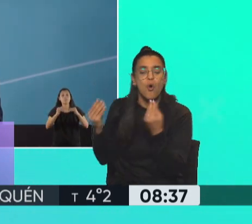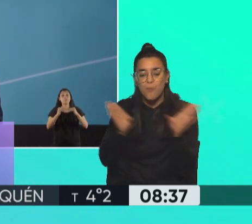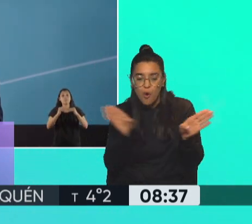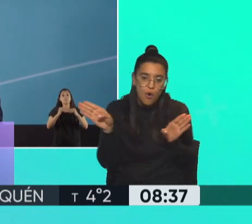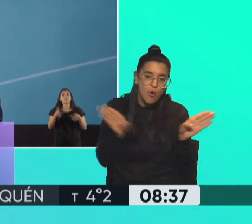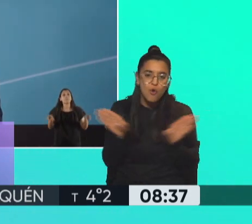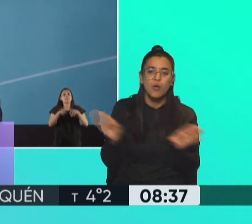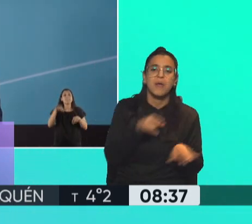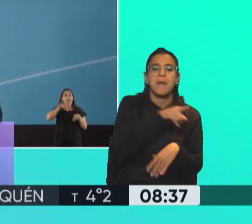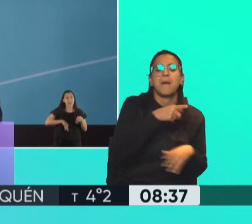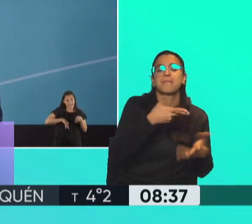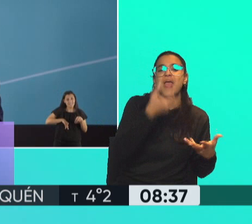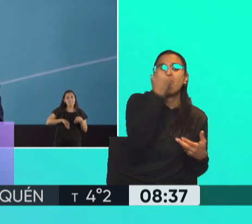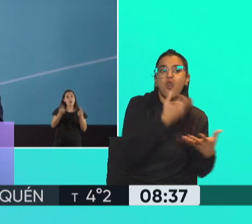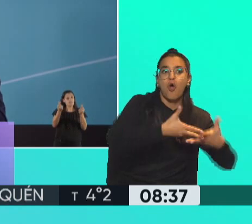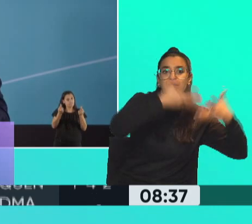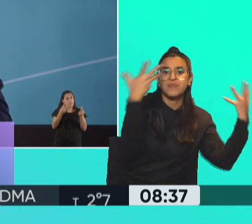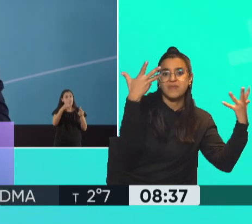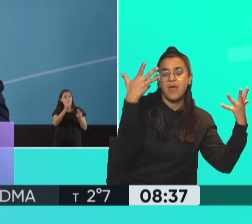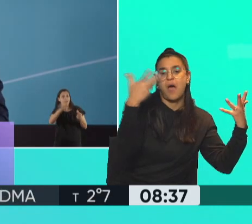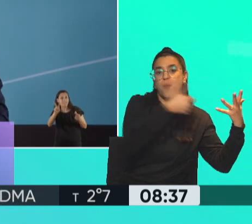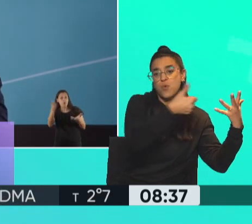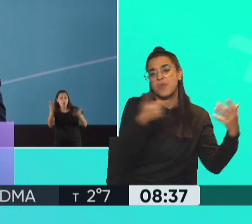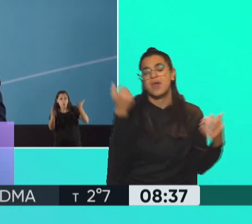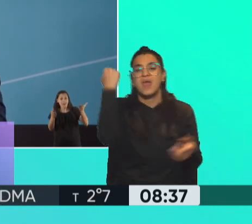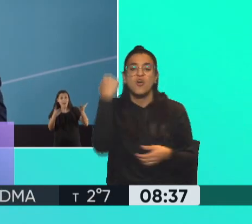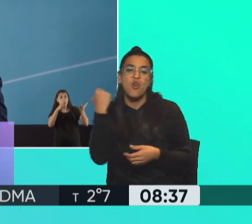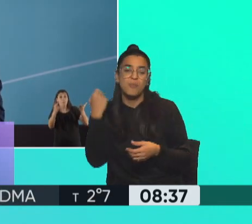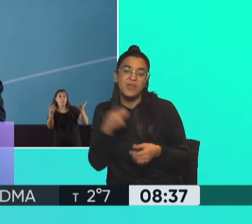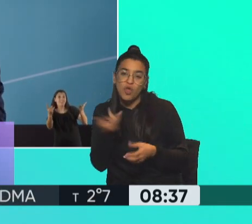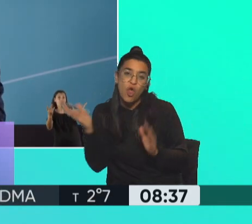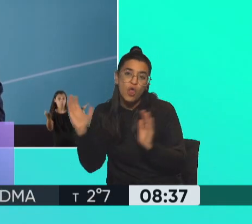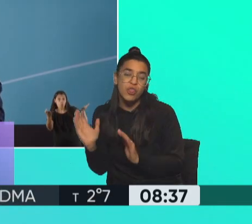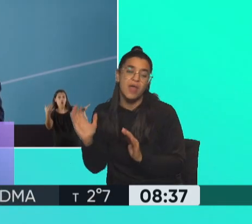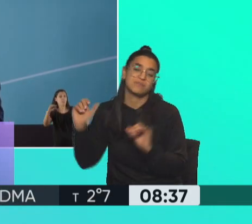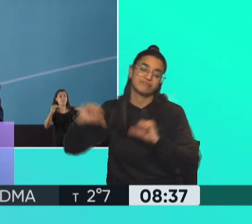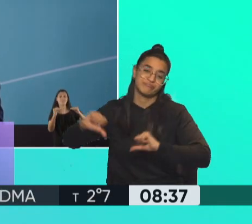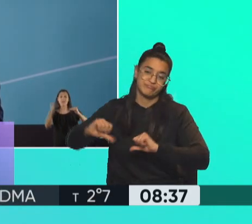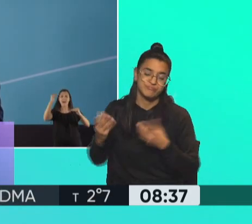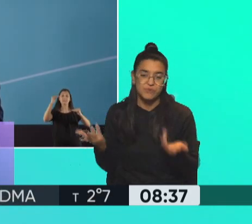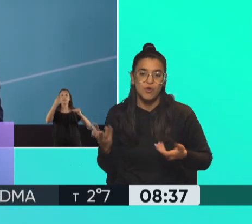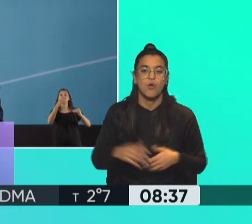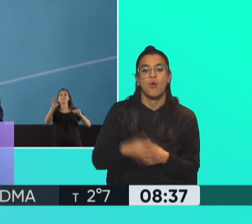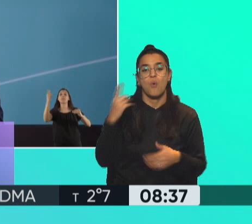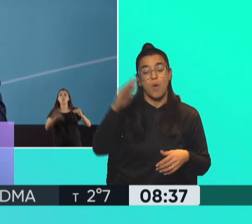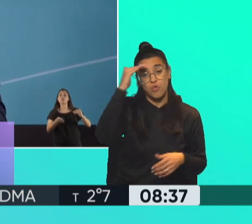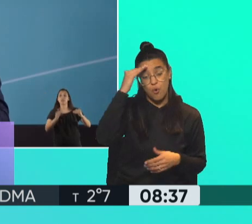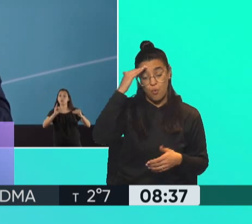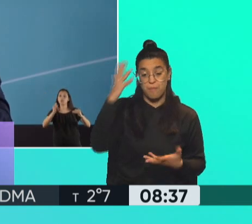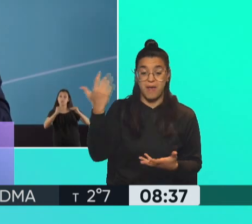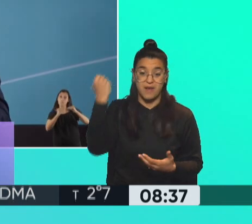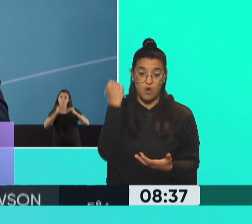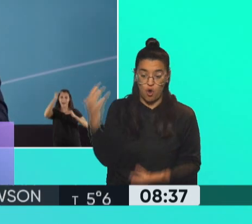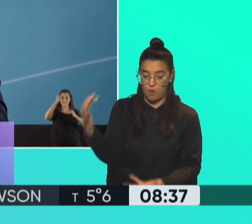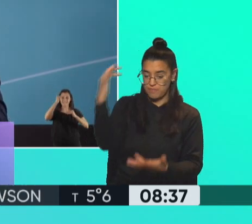dualidad entre la macro y la microeconomía, la macro muy bien y la micro bastante mal, muy mal? A ver, cuando él recibe la economía